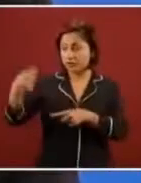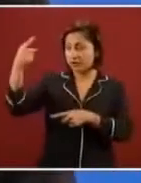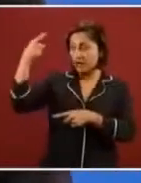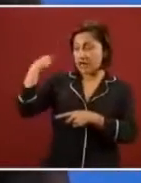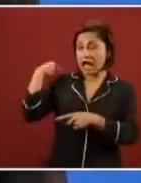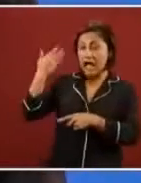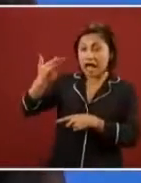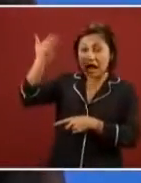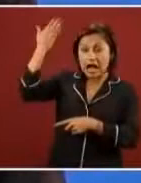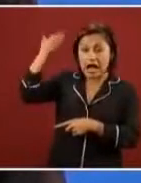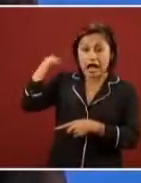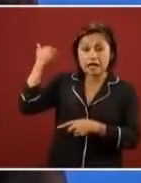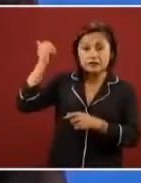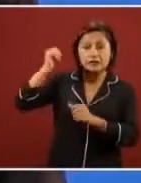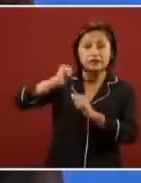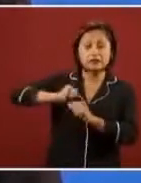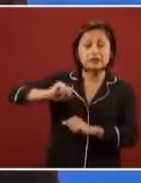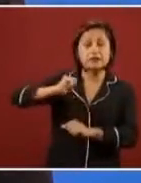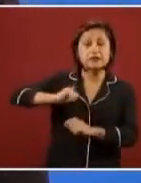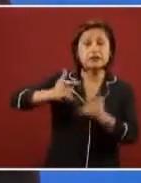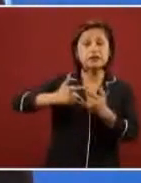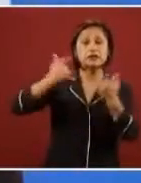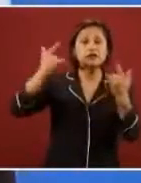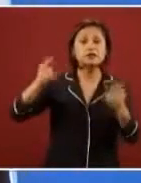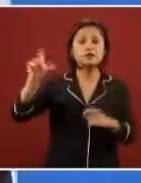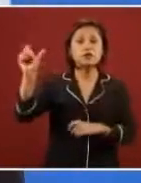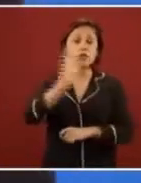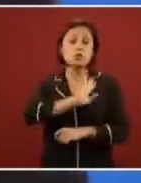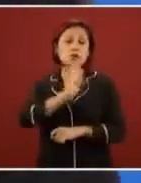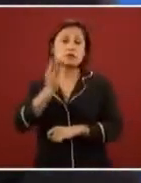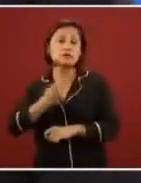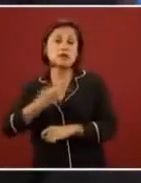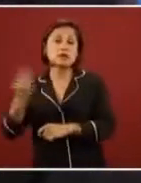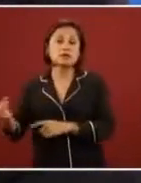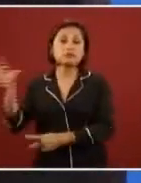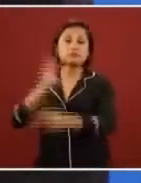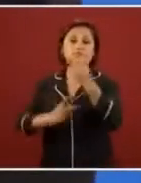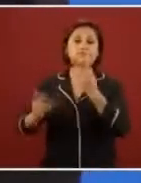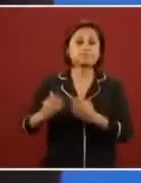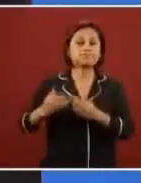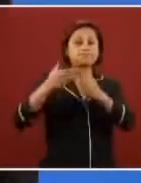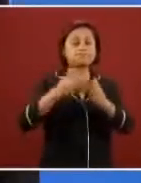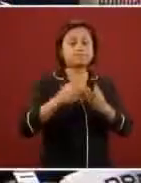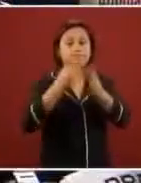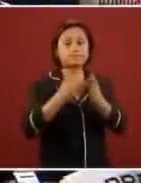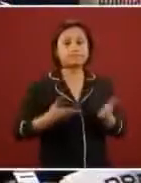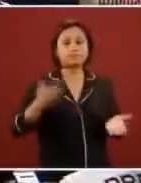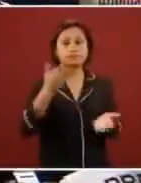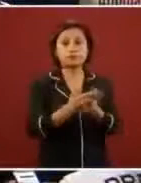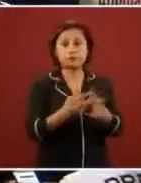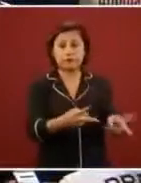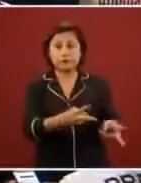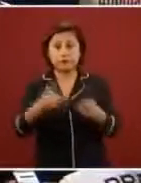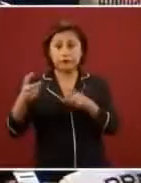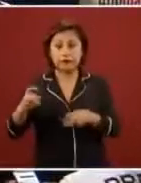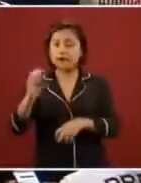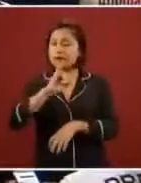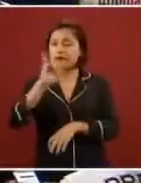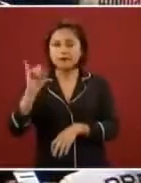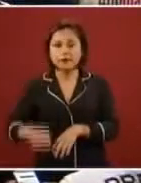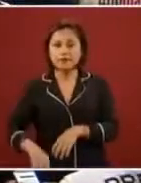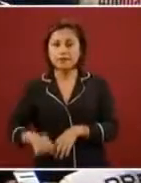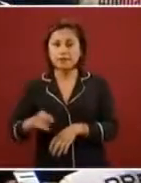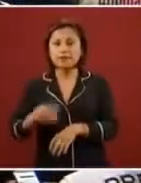colonial se había saqueado a México como se saqueó en el